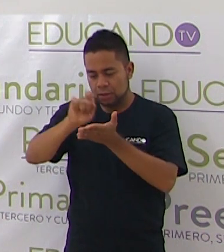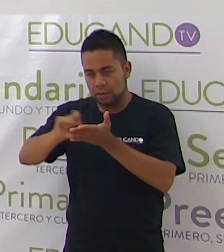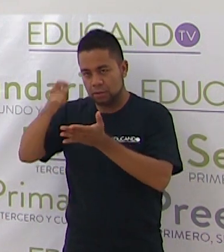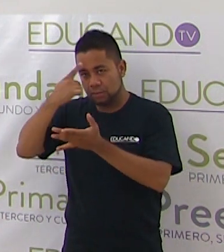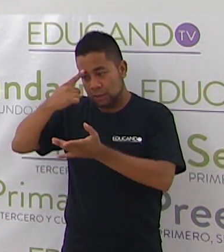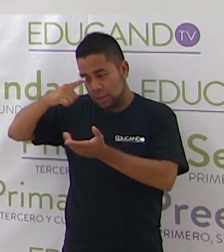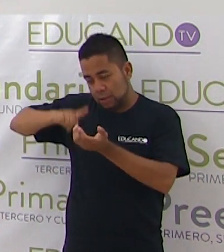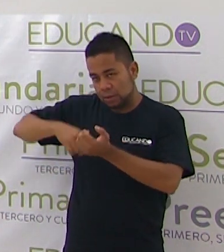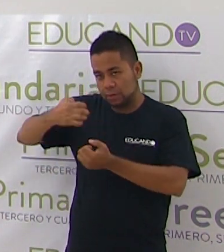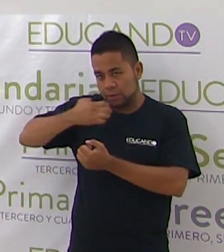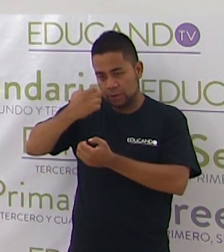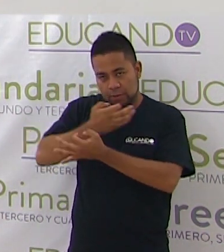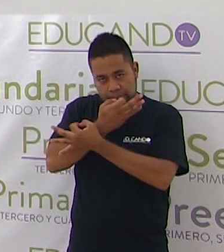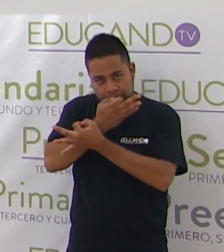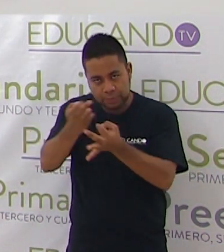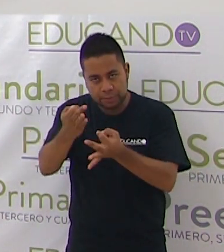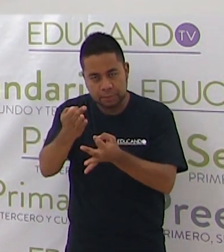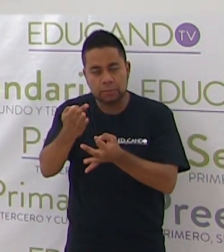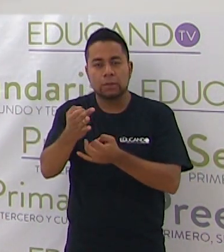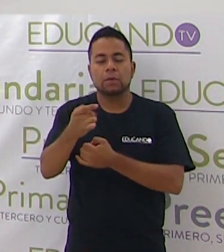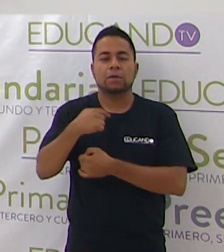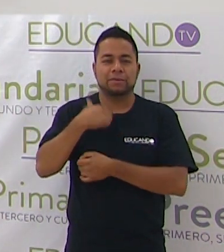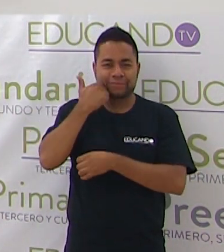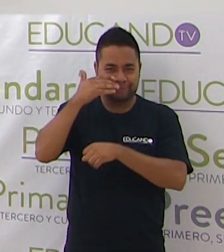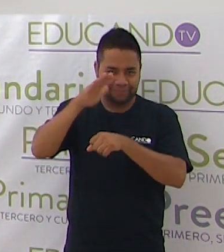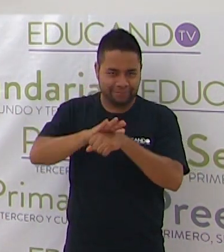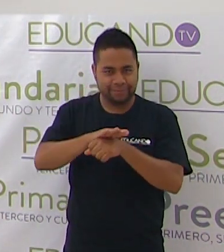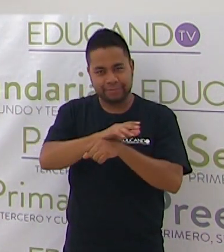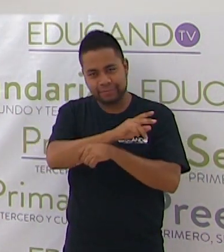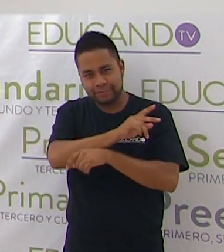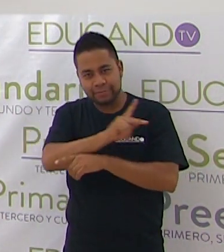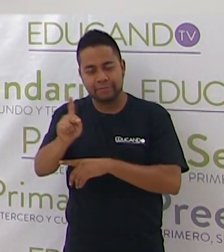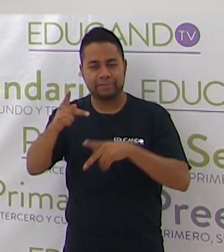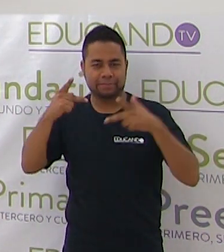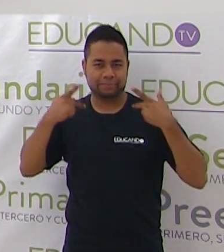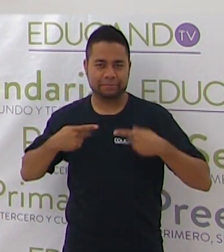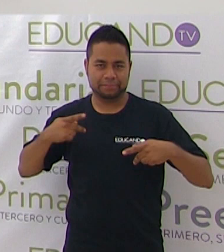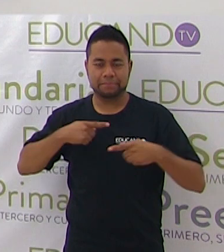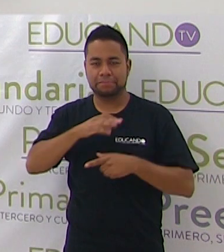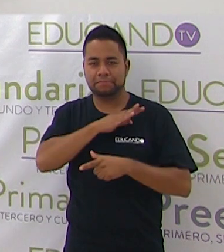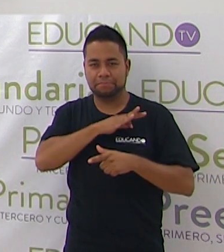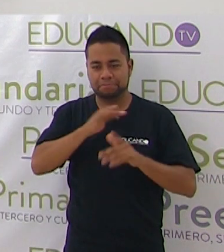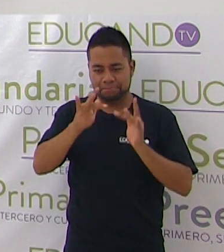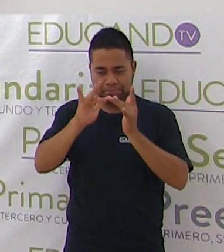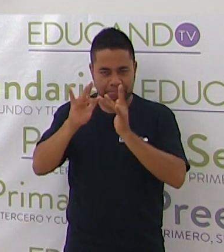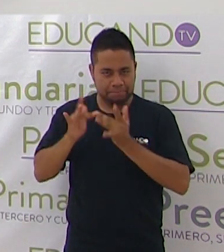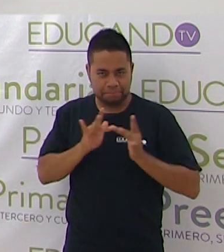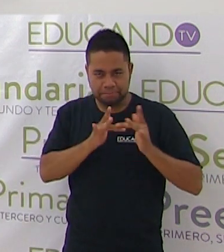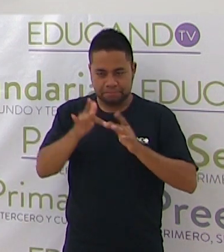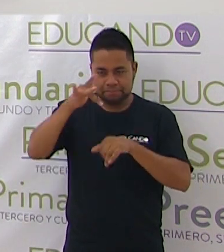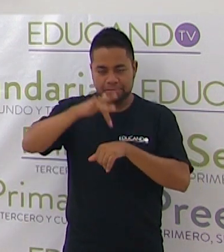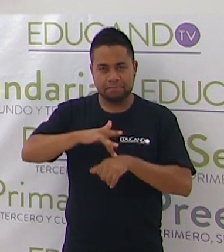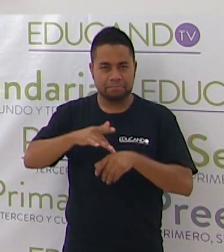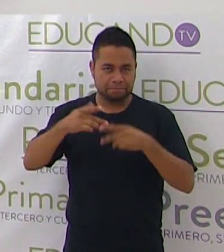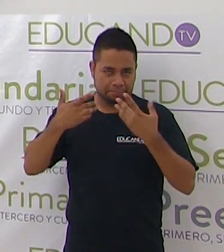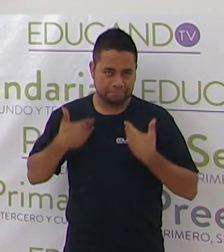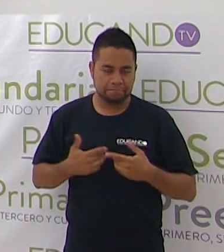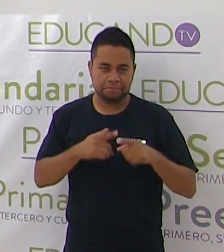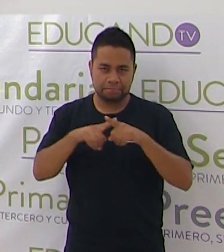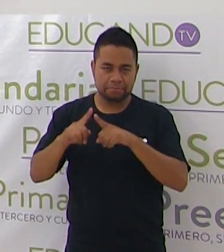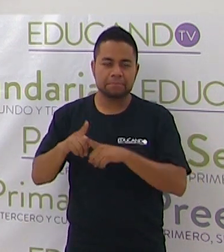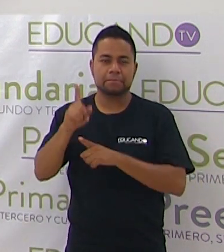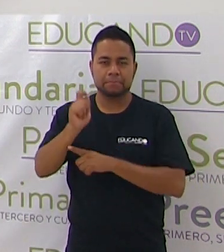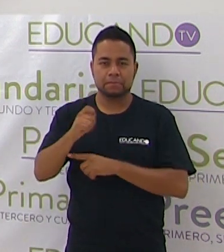la comunidad escolar, quiero invitarlos a todos y a todas a que nos visiten en nuestras redes sociales. Esto